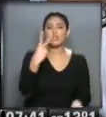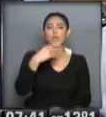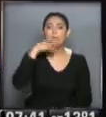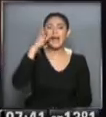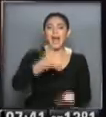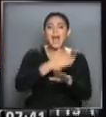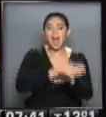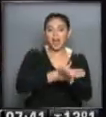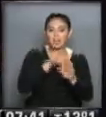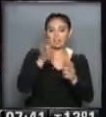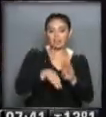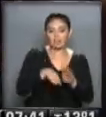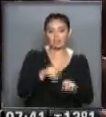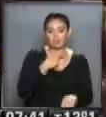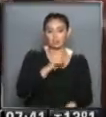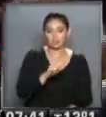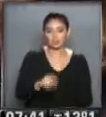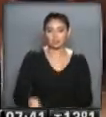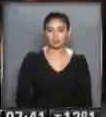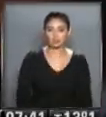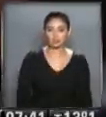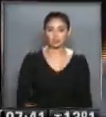la implementación?